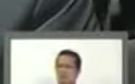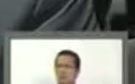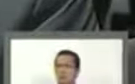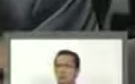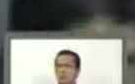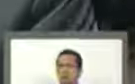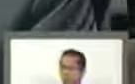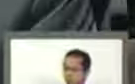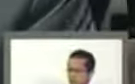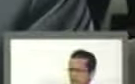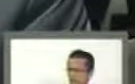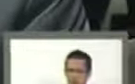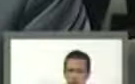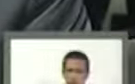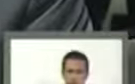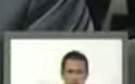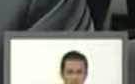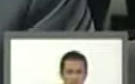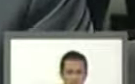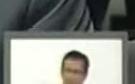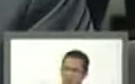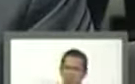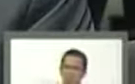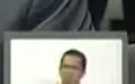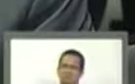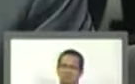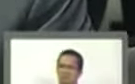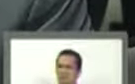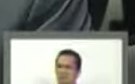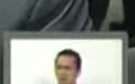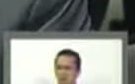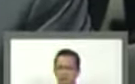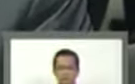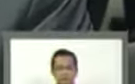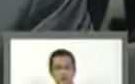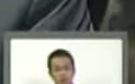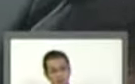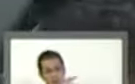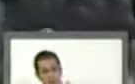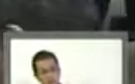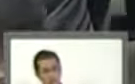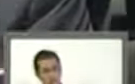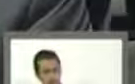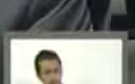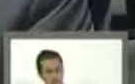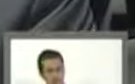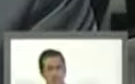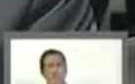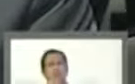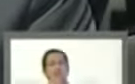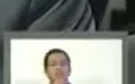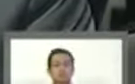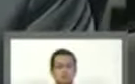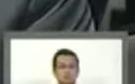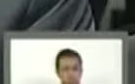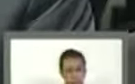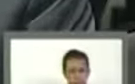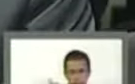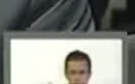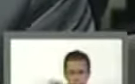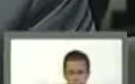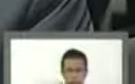es insuficiente. Y más aún con la desafortunada opinión del presidente de la República, Enrique Peña Nieto, que esta reconstrucción se